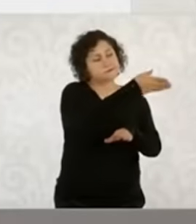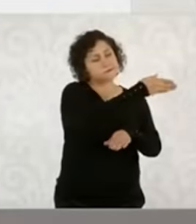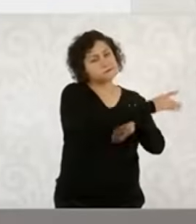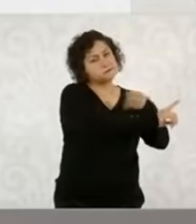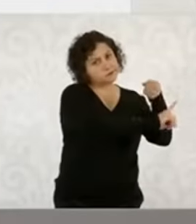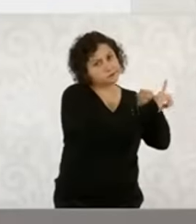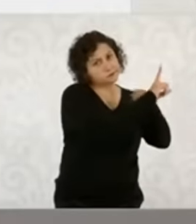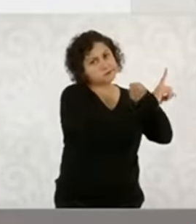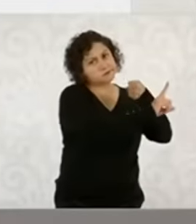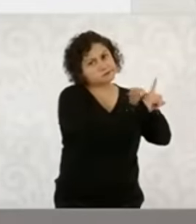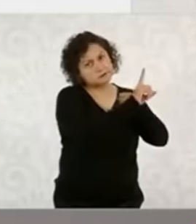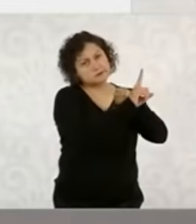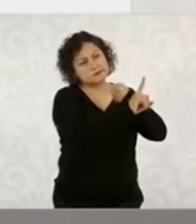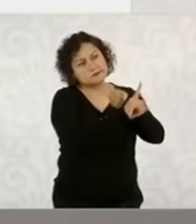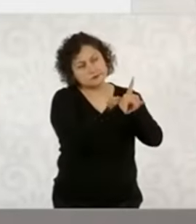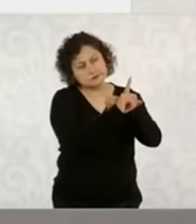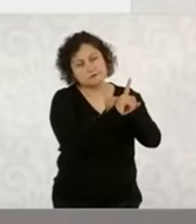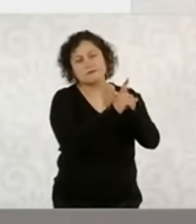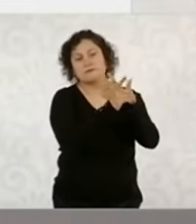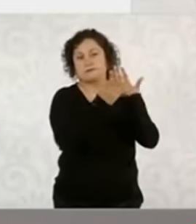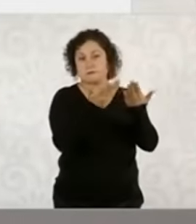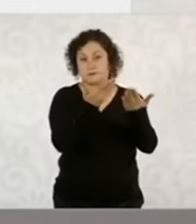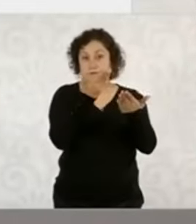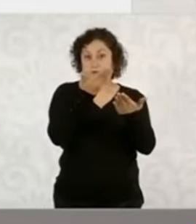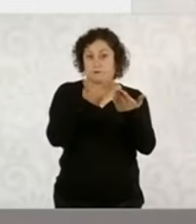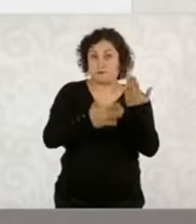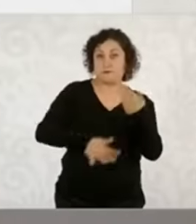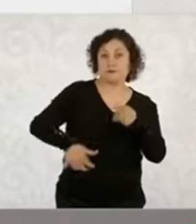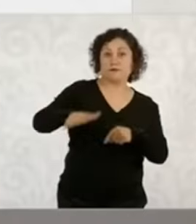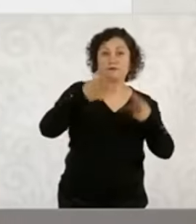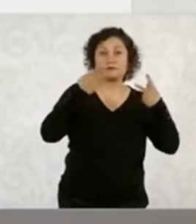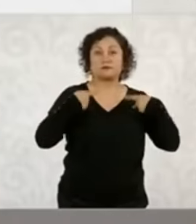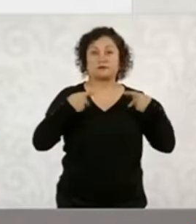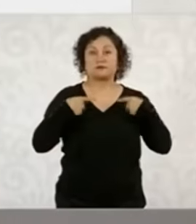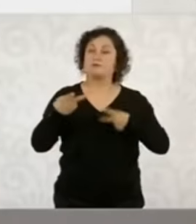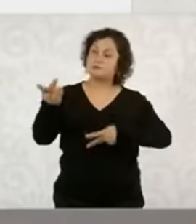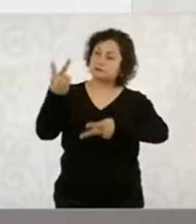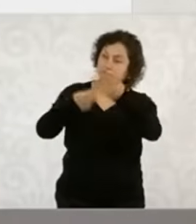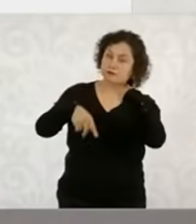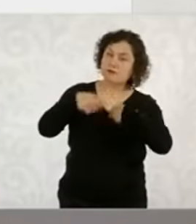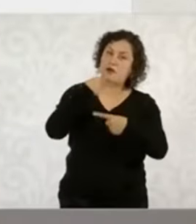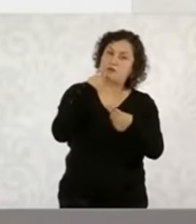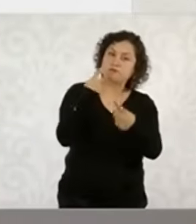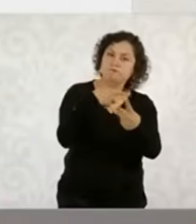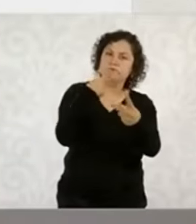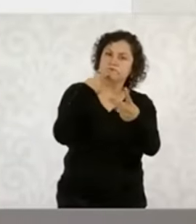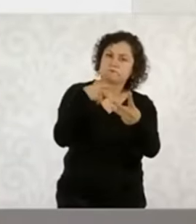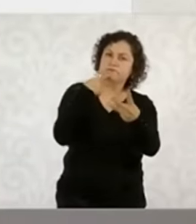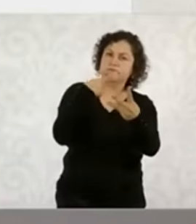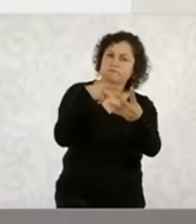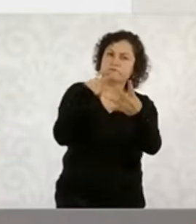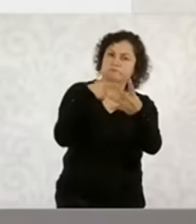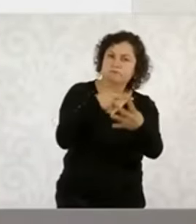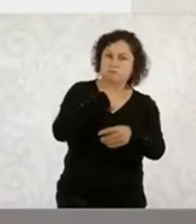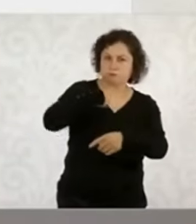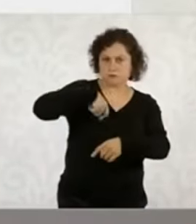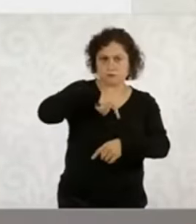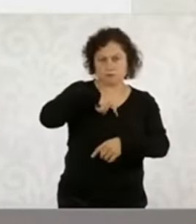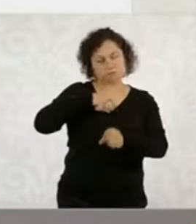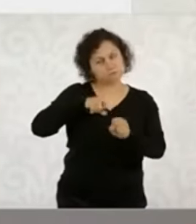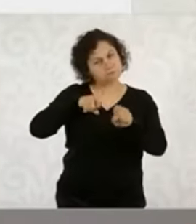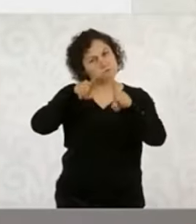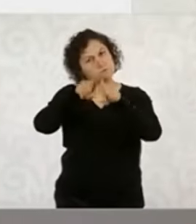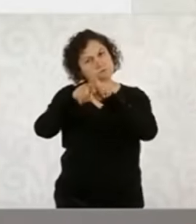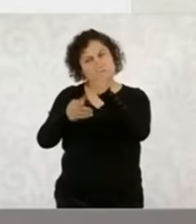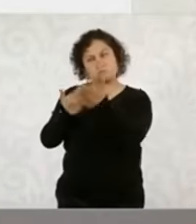hemos denunciado muchos casos y este es el informe que tenemos de las denuncias que hemos presentado ante